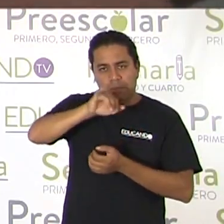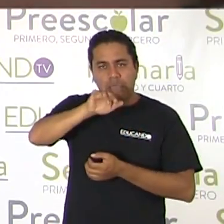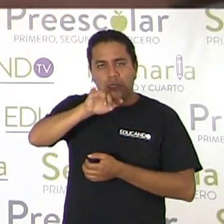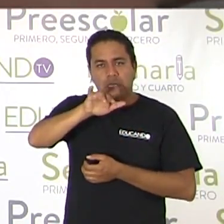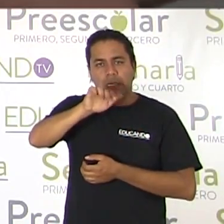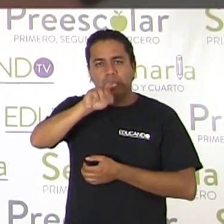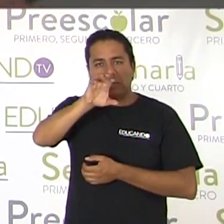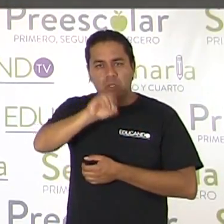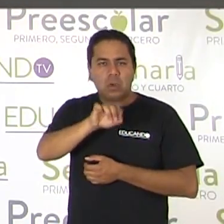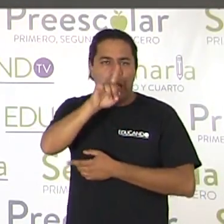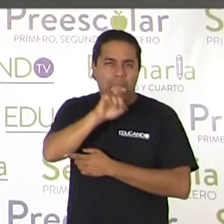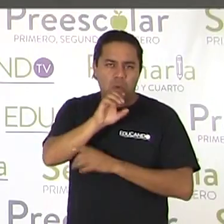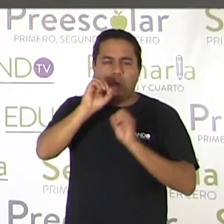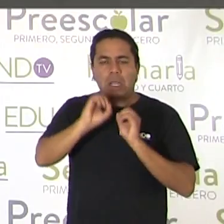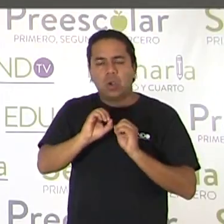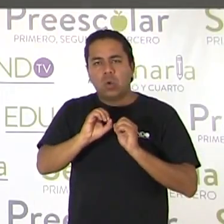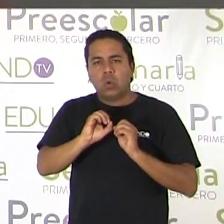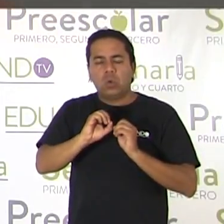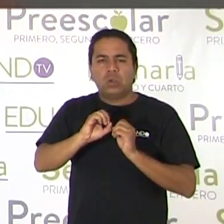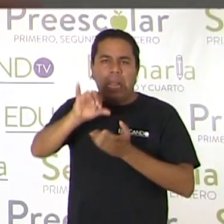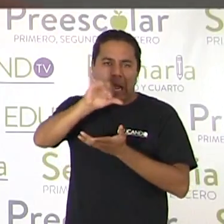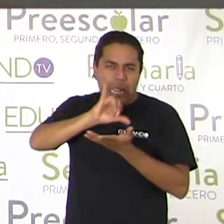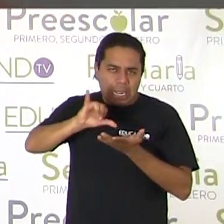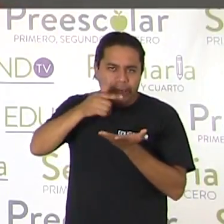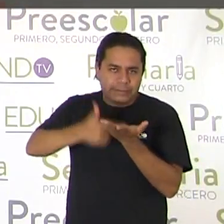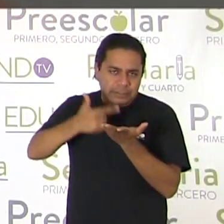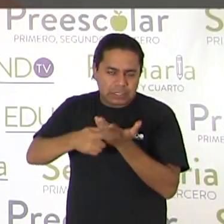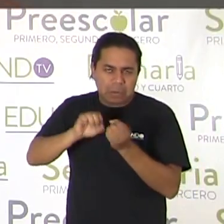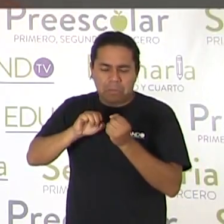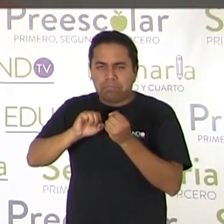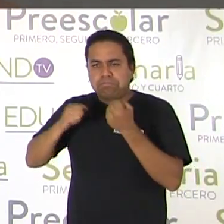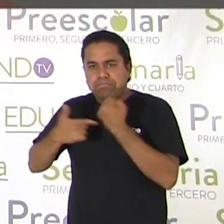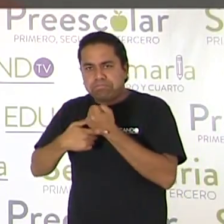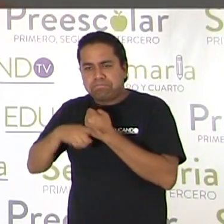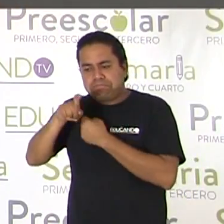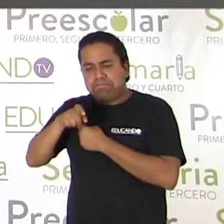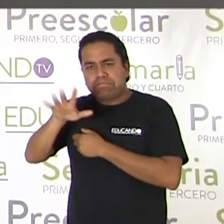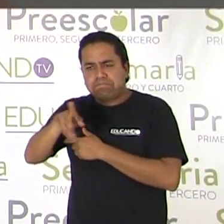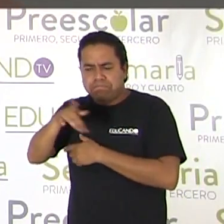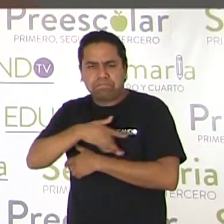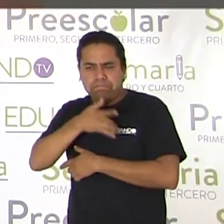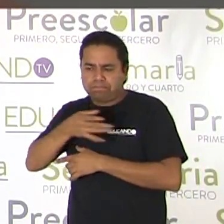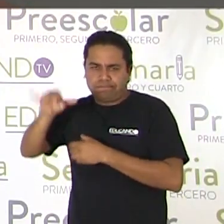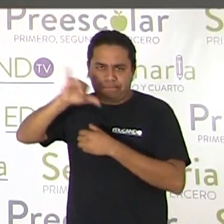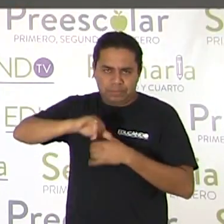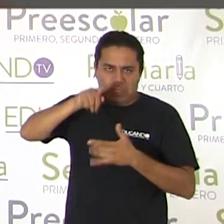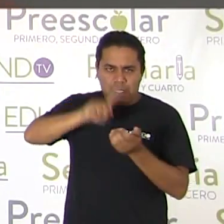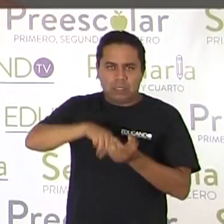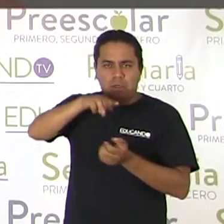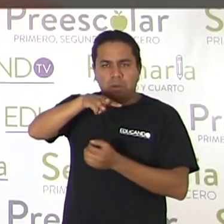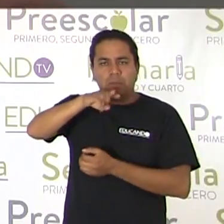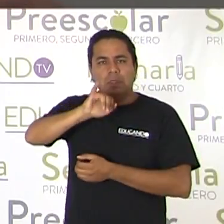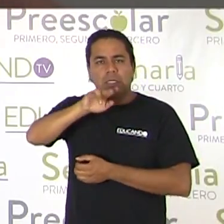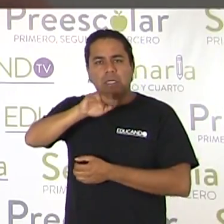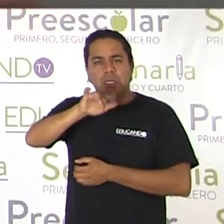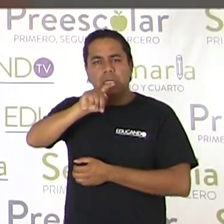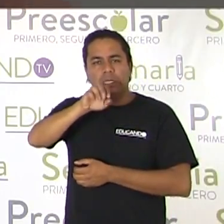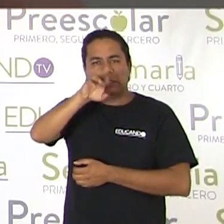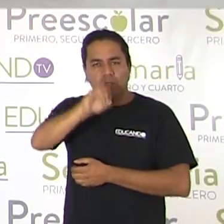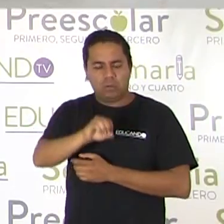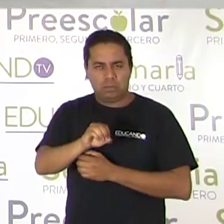de aceite, o de cualquier otro líquido que tú quisieras. Un mililitro. Muy